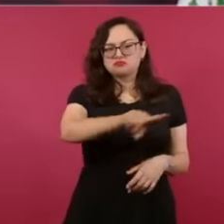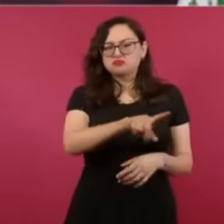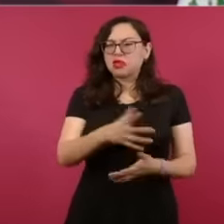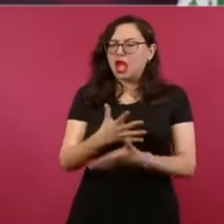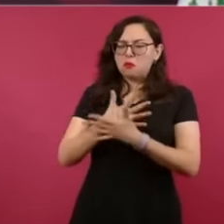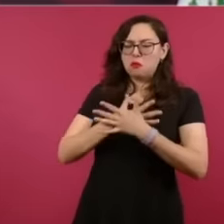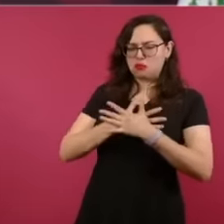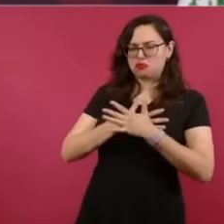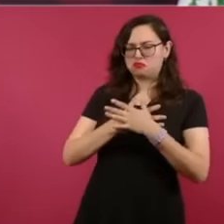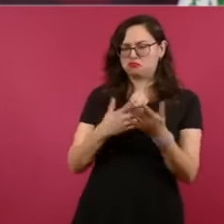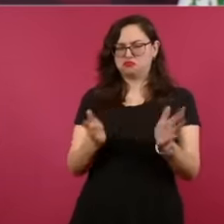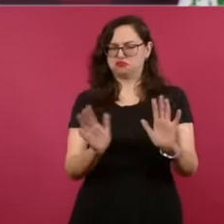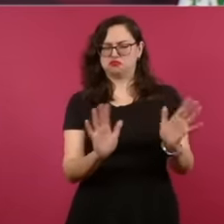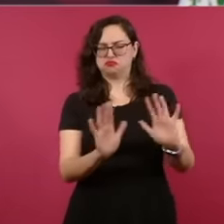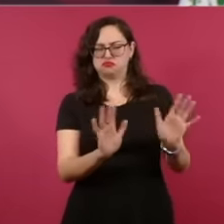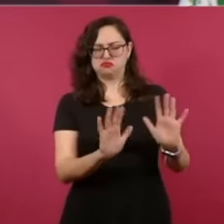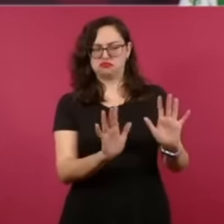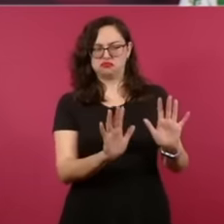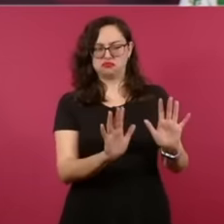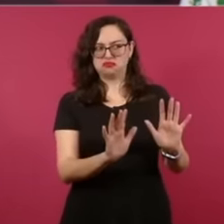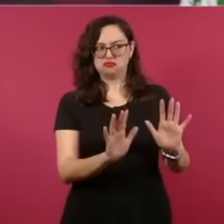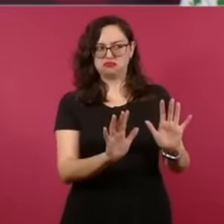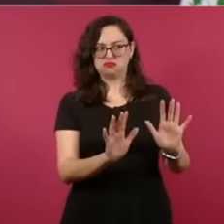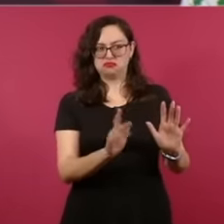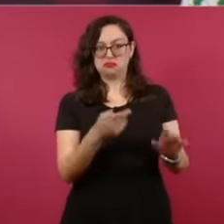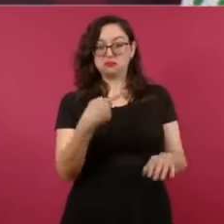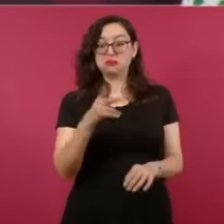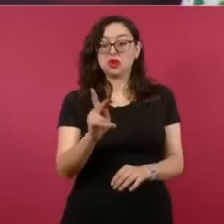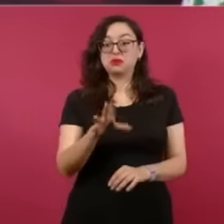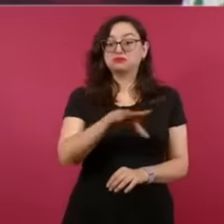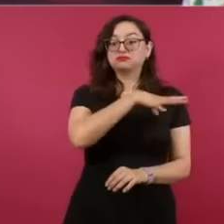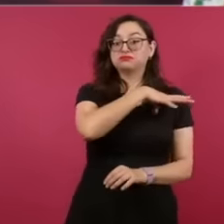No, para ellos el pueblo no existe.